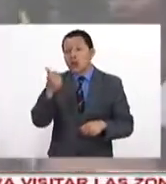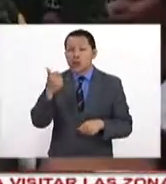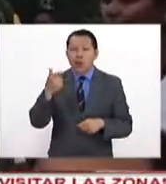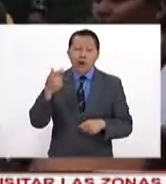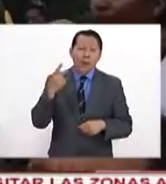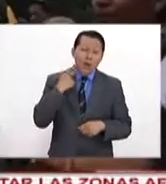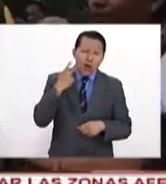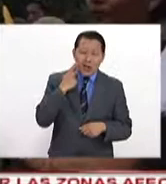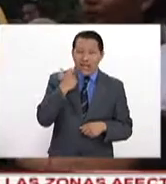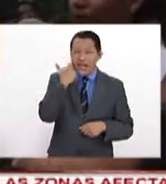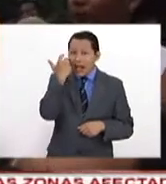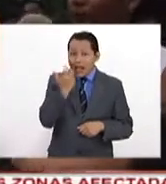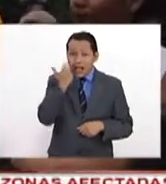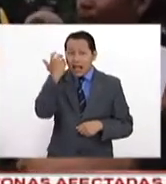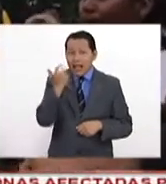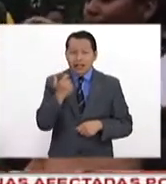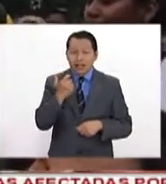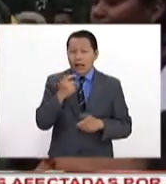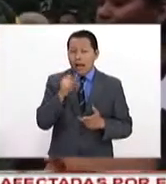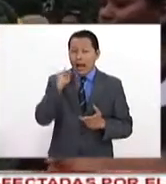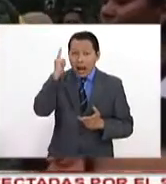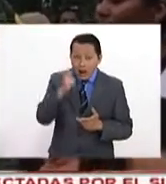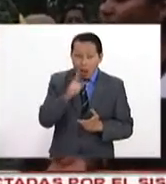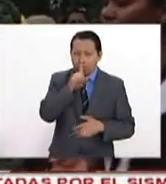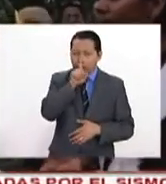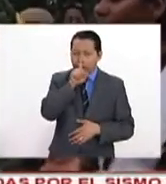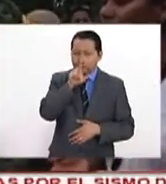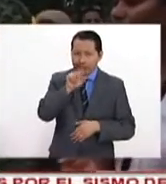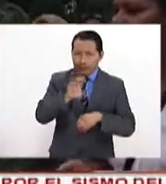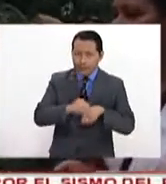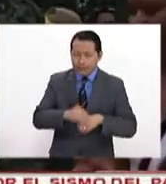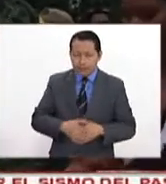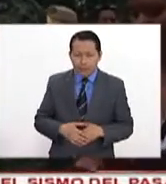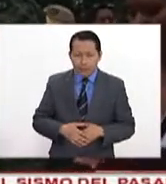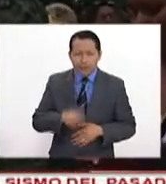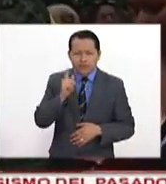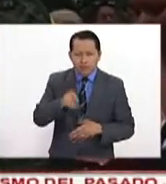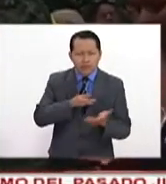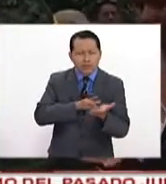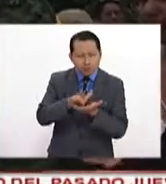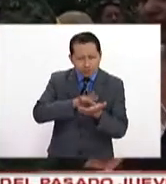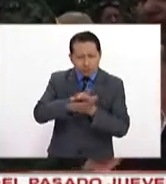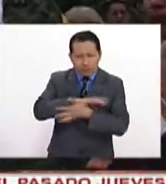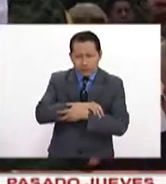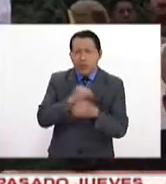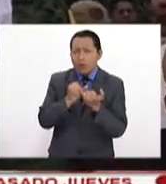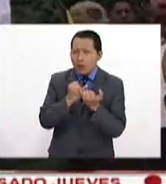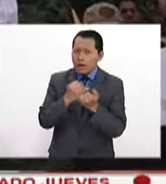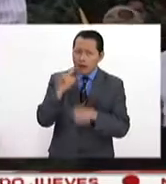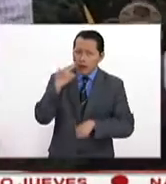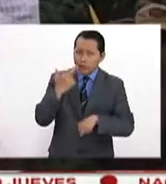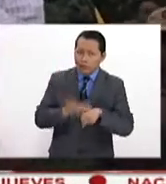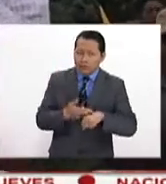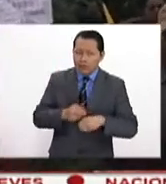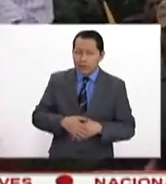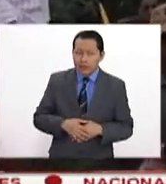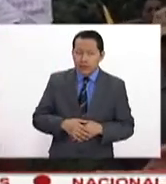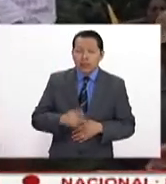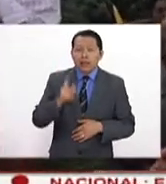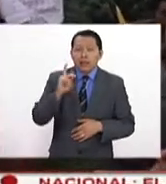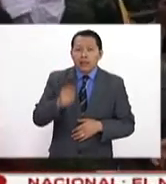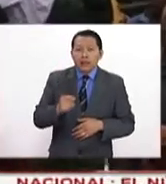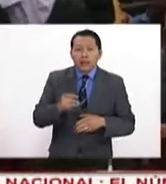emergencia. Aquí estamos en una expresión de solidaridad, pero también de responsabilidad. Estamos